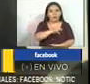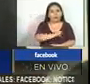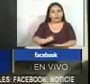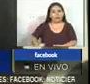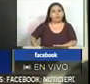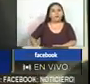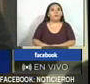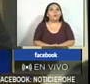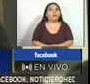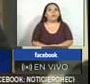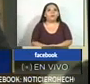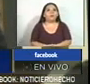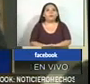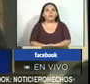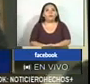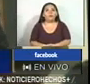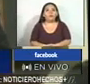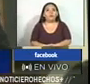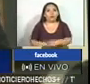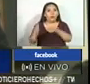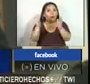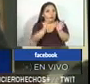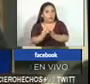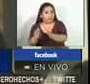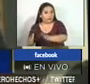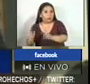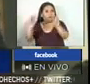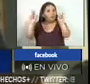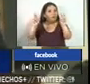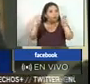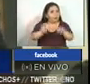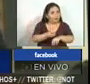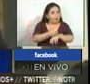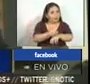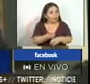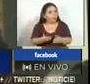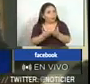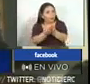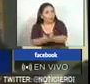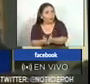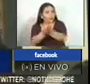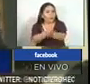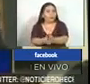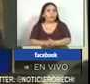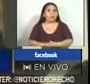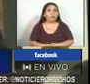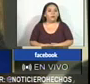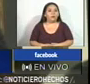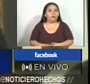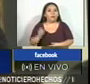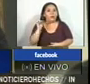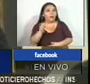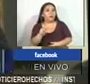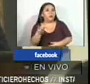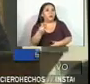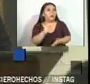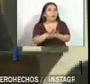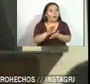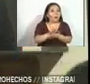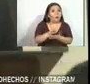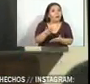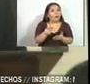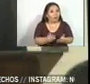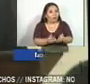en términos de costos logísticos de transporte frente al resto del mundo. El costo por transportar una